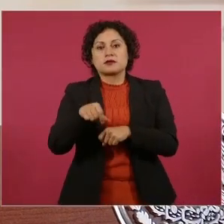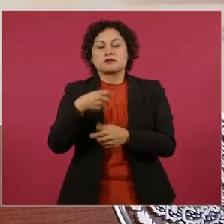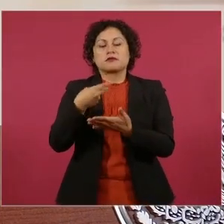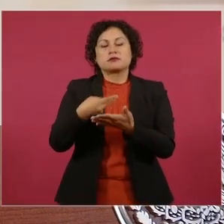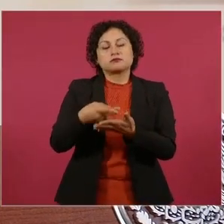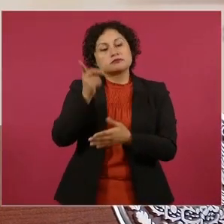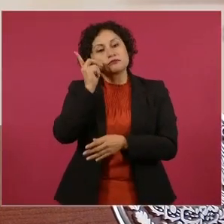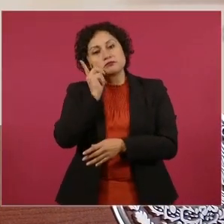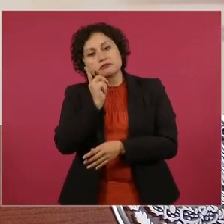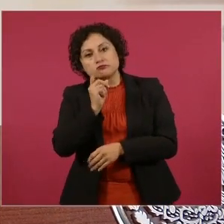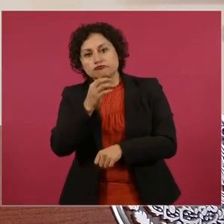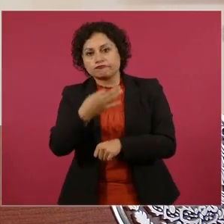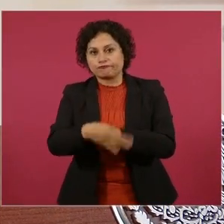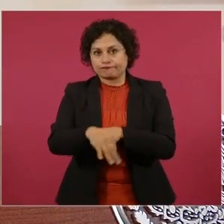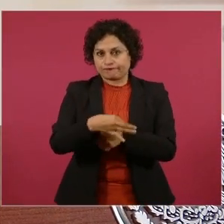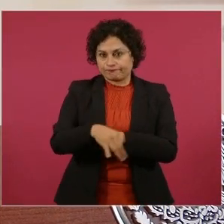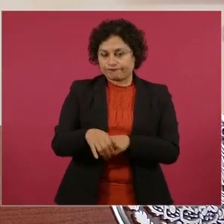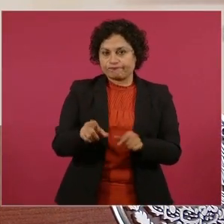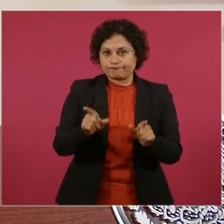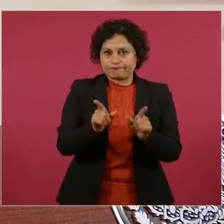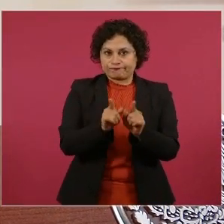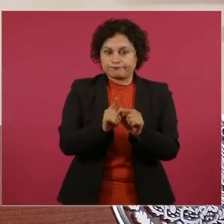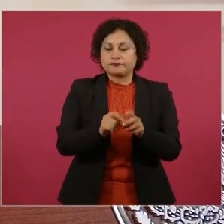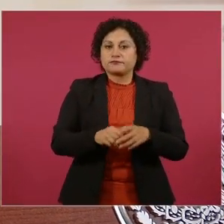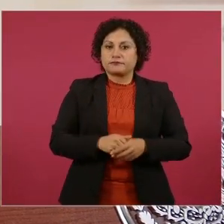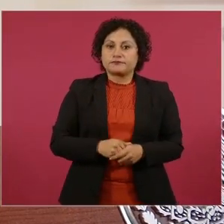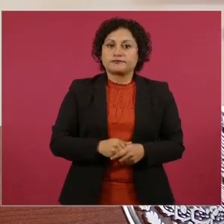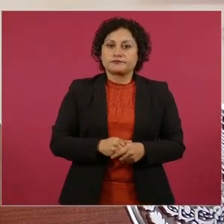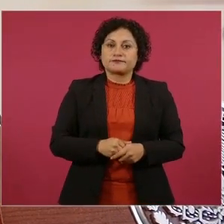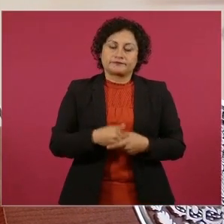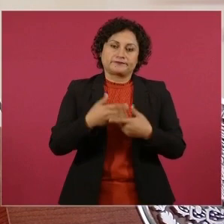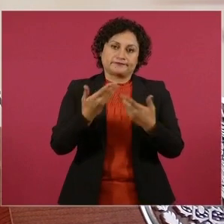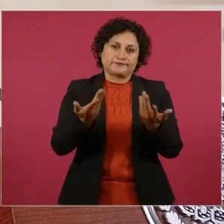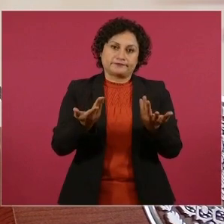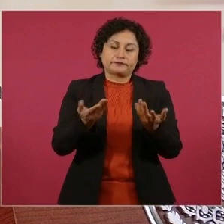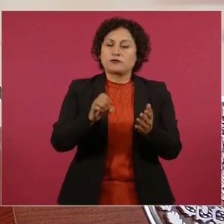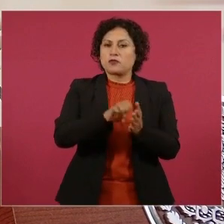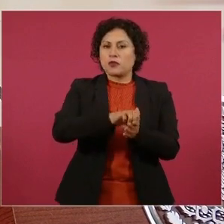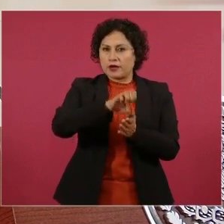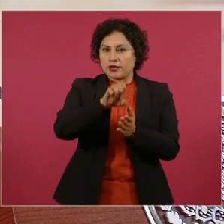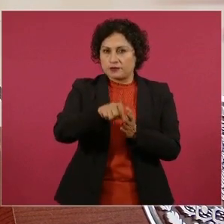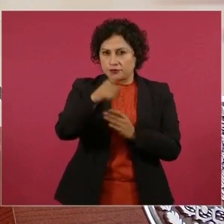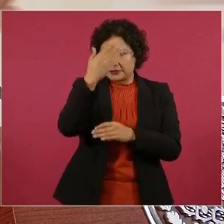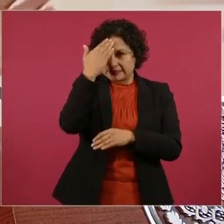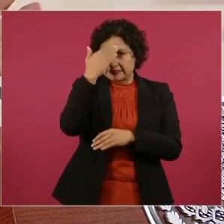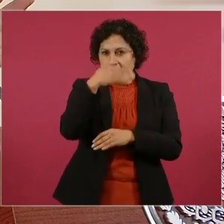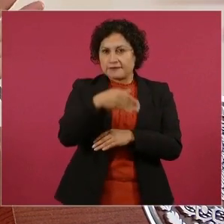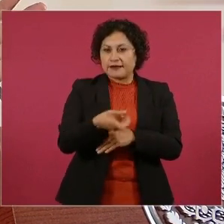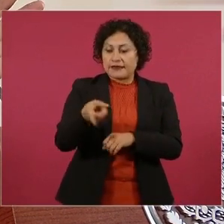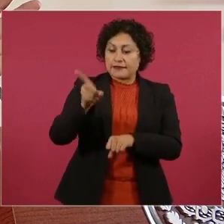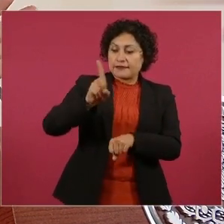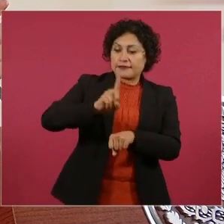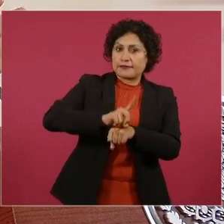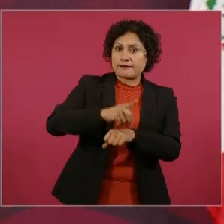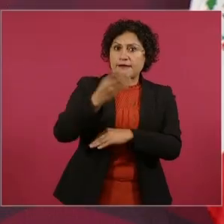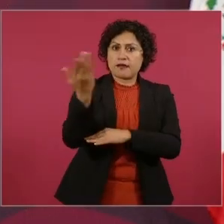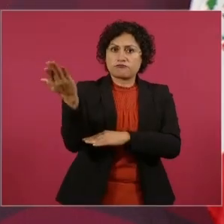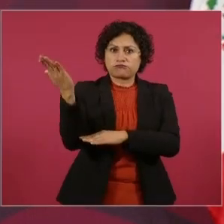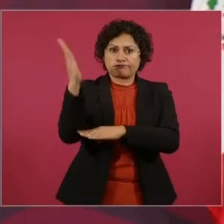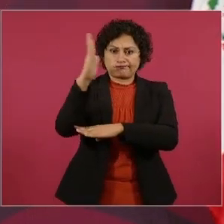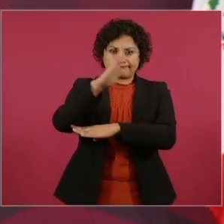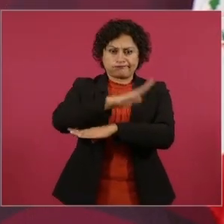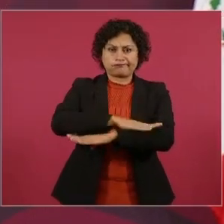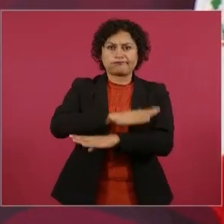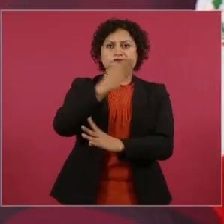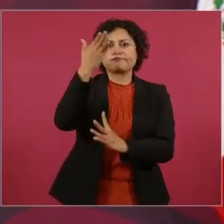siesta este se partía el día en dos